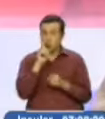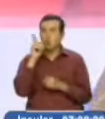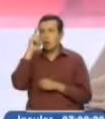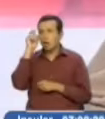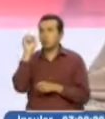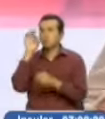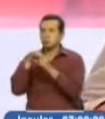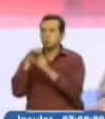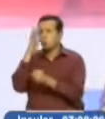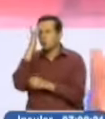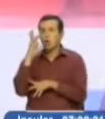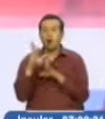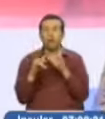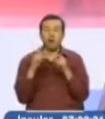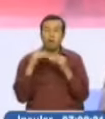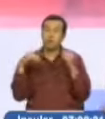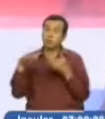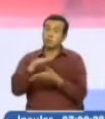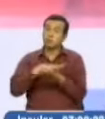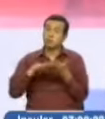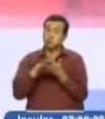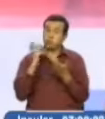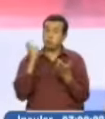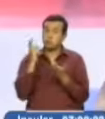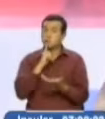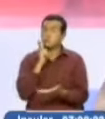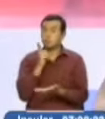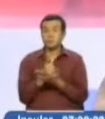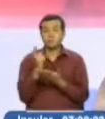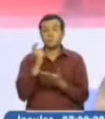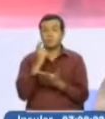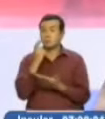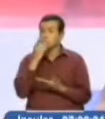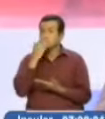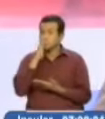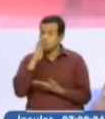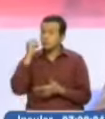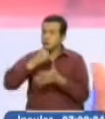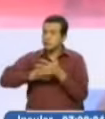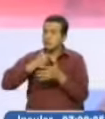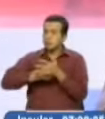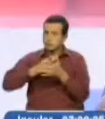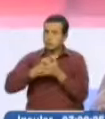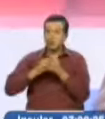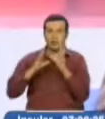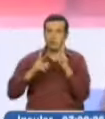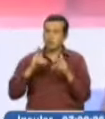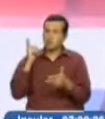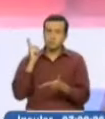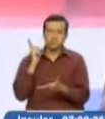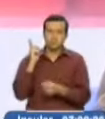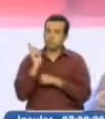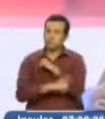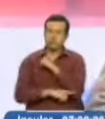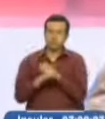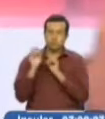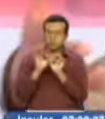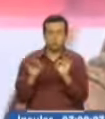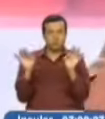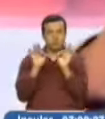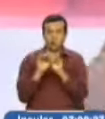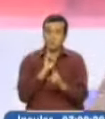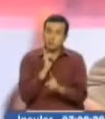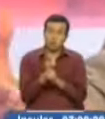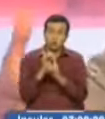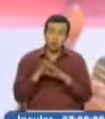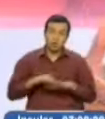porque se ha creado este ambiente, y ahí hay que salir a saber dar la pelea para recomponer un poco y contrarrestar ese ambiente